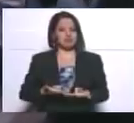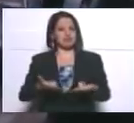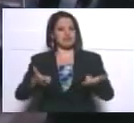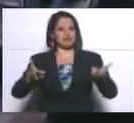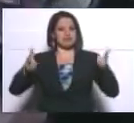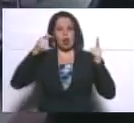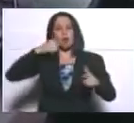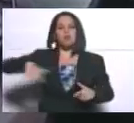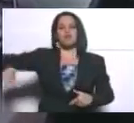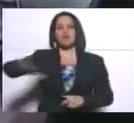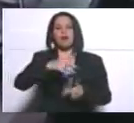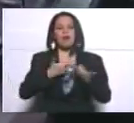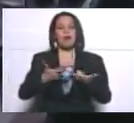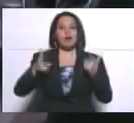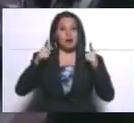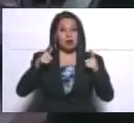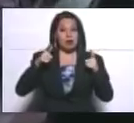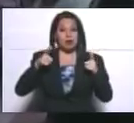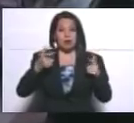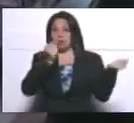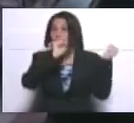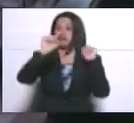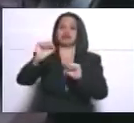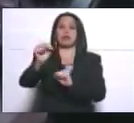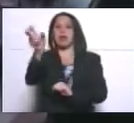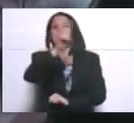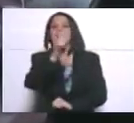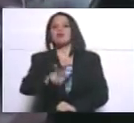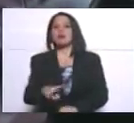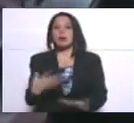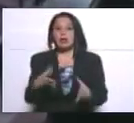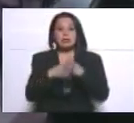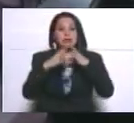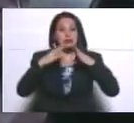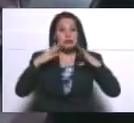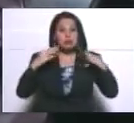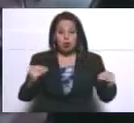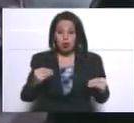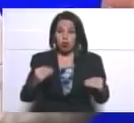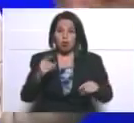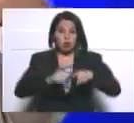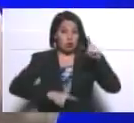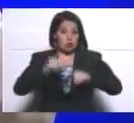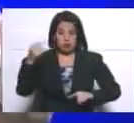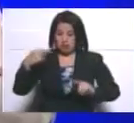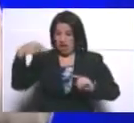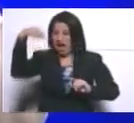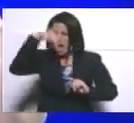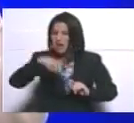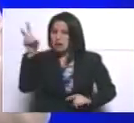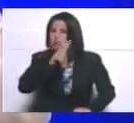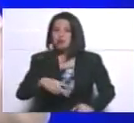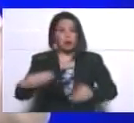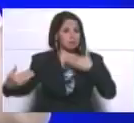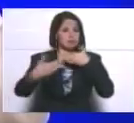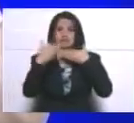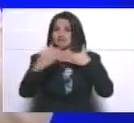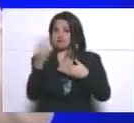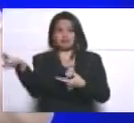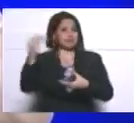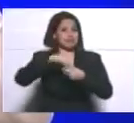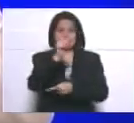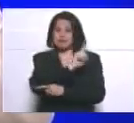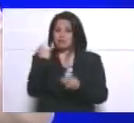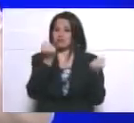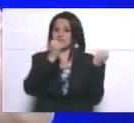pueblos, defendió la soberanía de Venezuela, le dijo a poderes externos, no te metas porque los venezolanos vamos a resolver